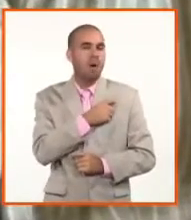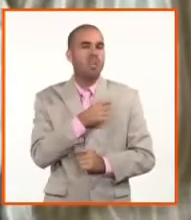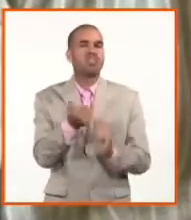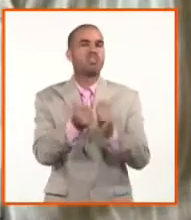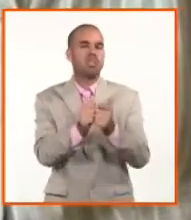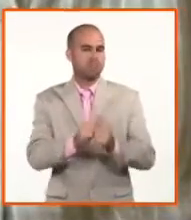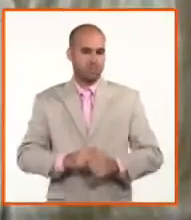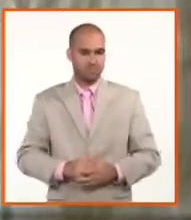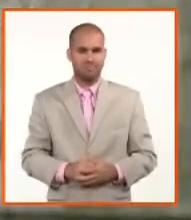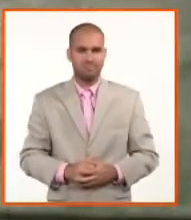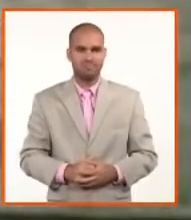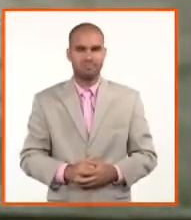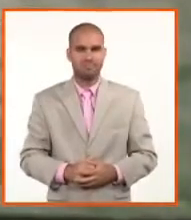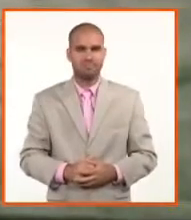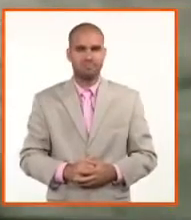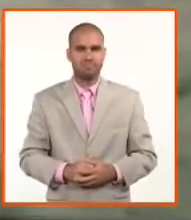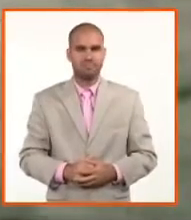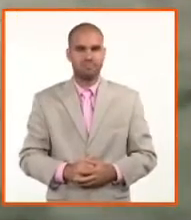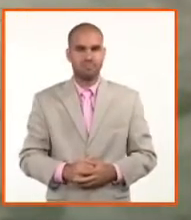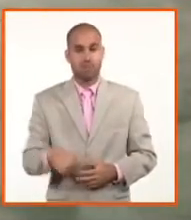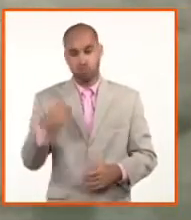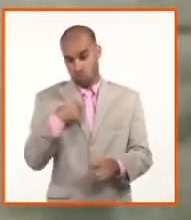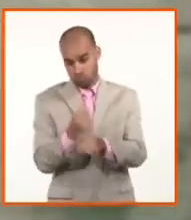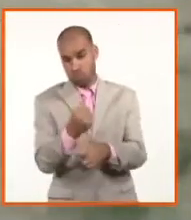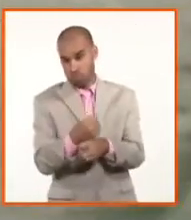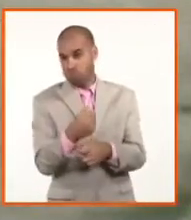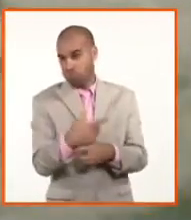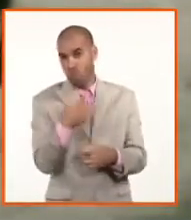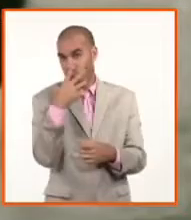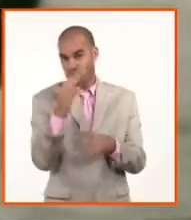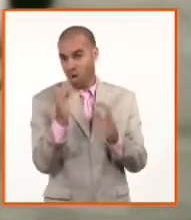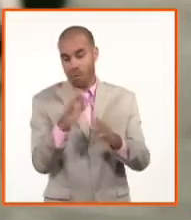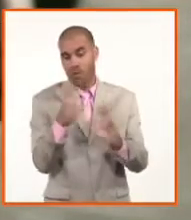ambientalistas. Y yo enmendarista con ellos también.